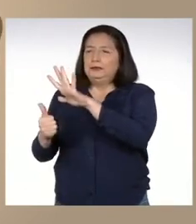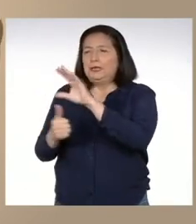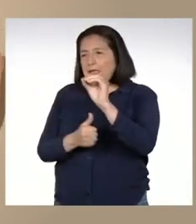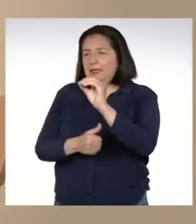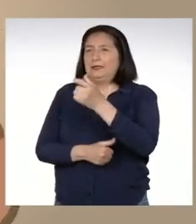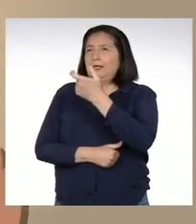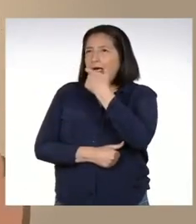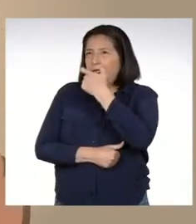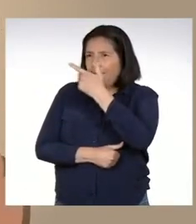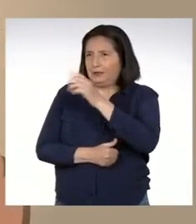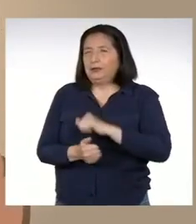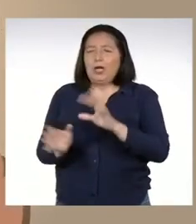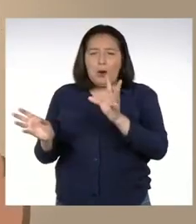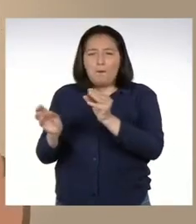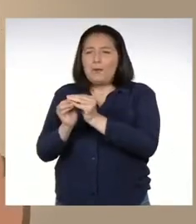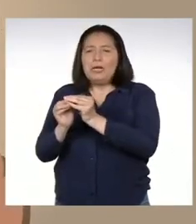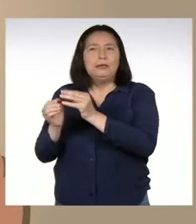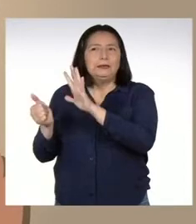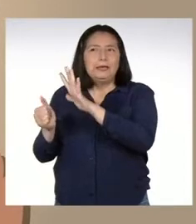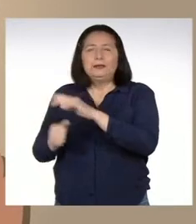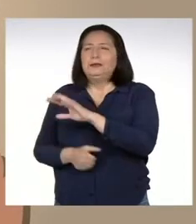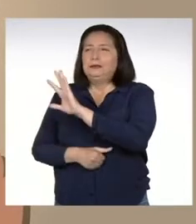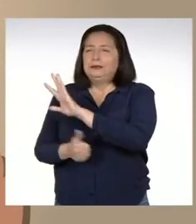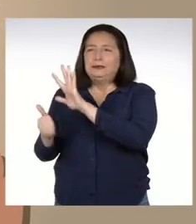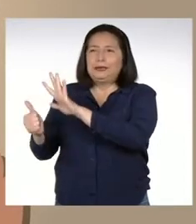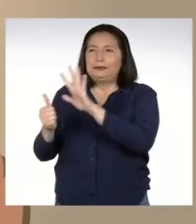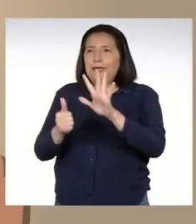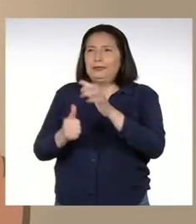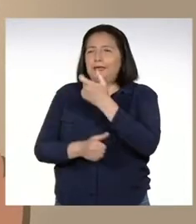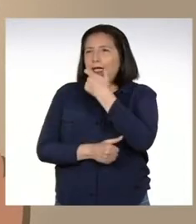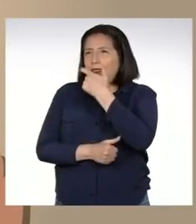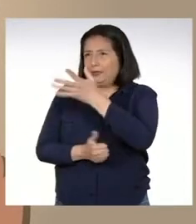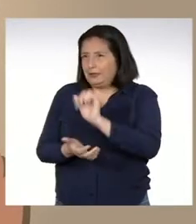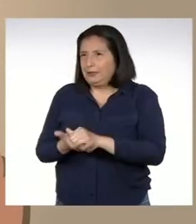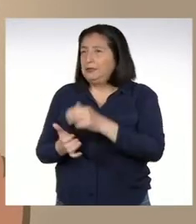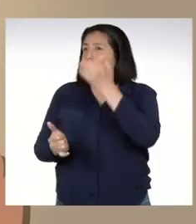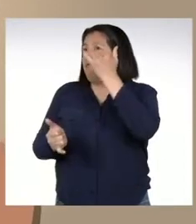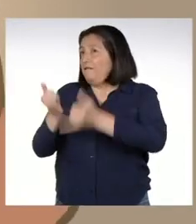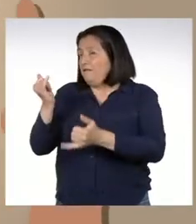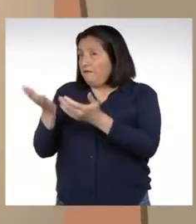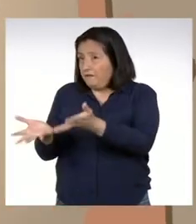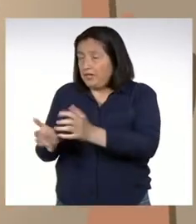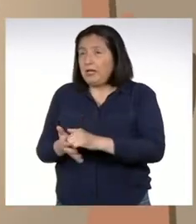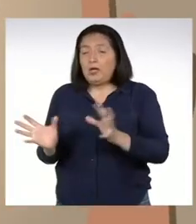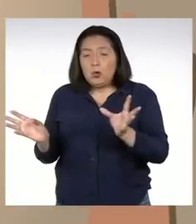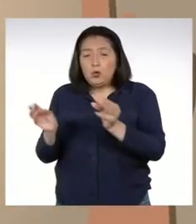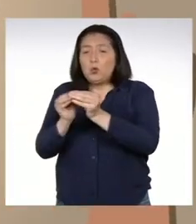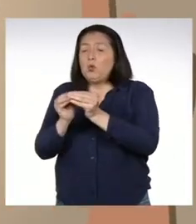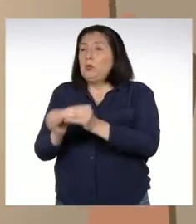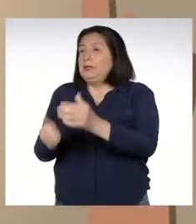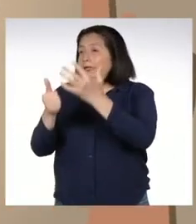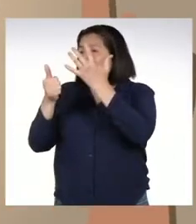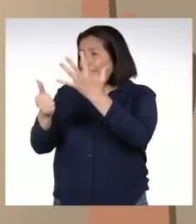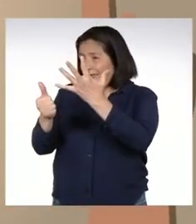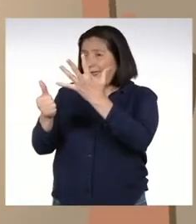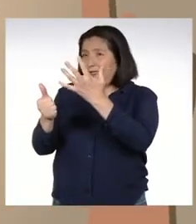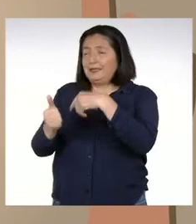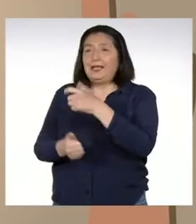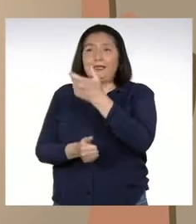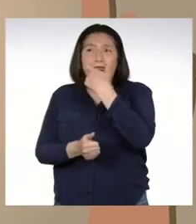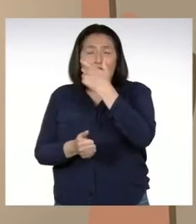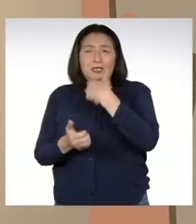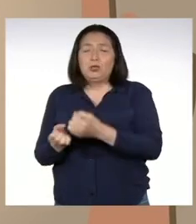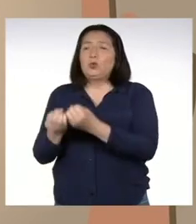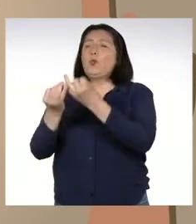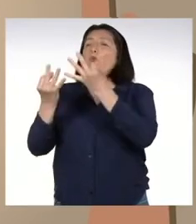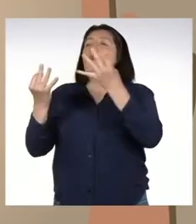60 galletas. 66 galletas. Finalmente, sumamos las últimas 6 galletas,